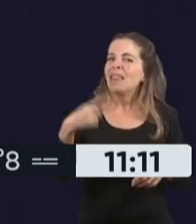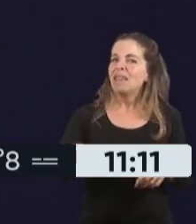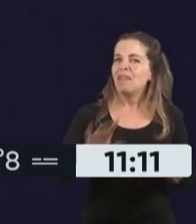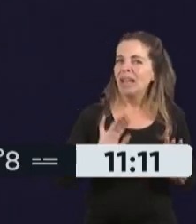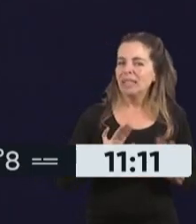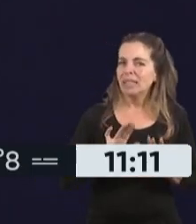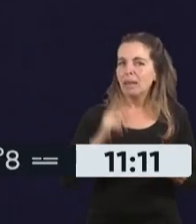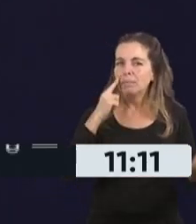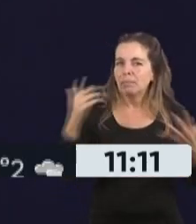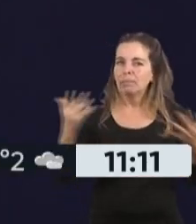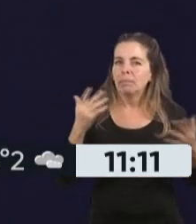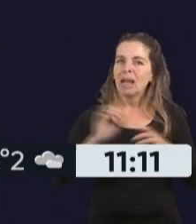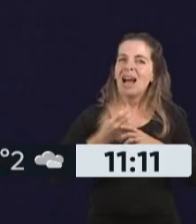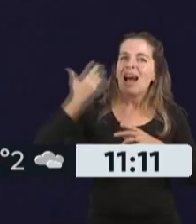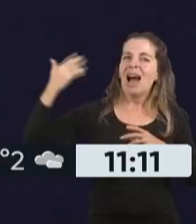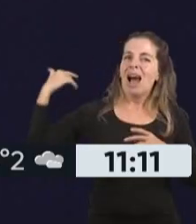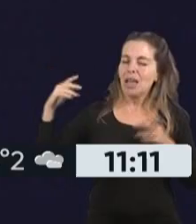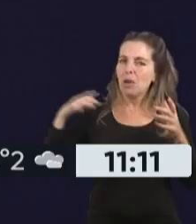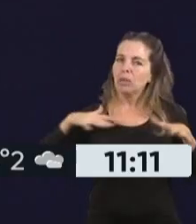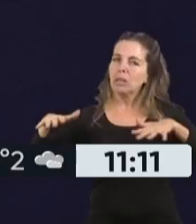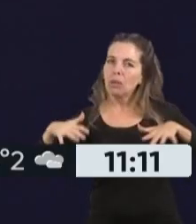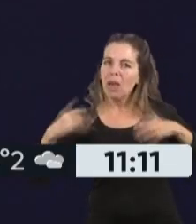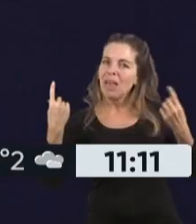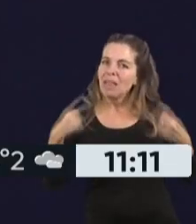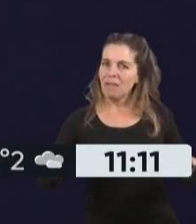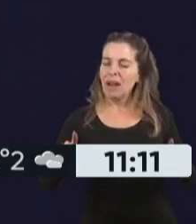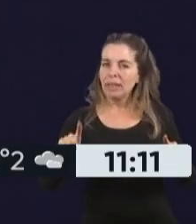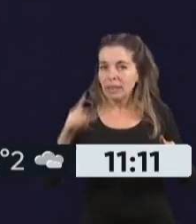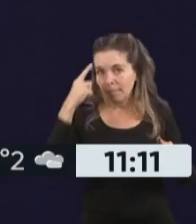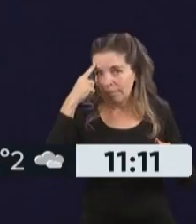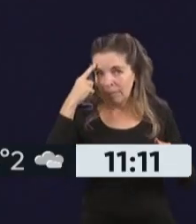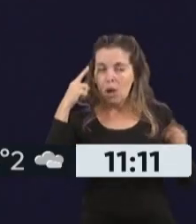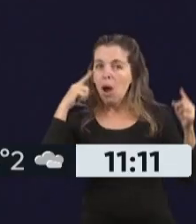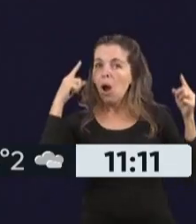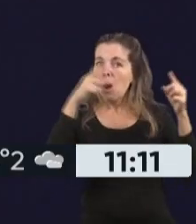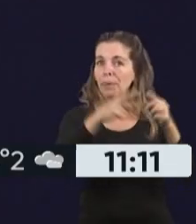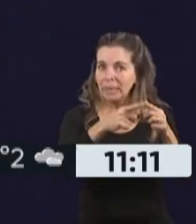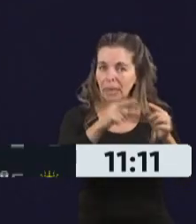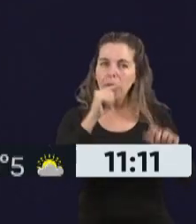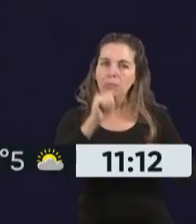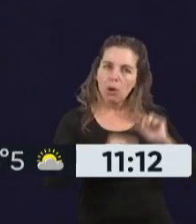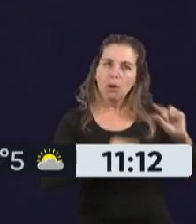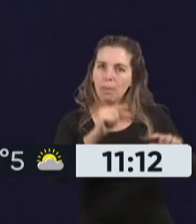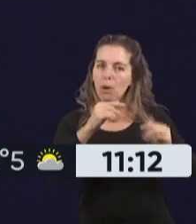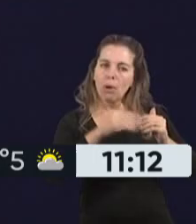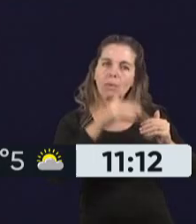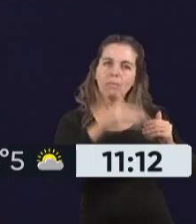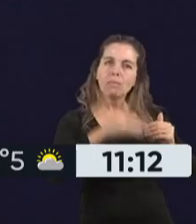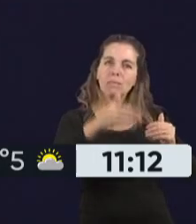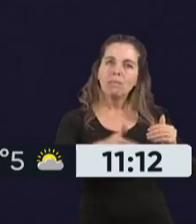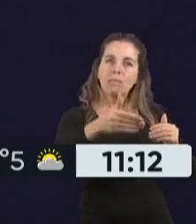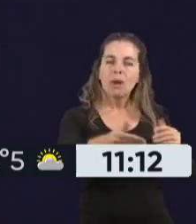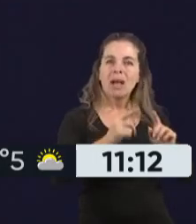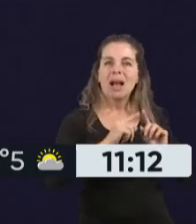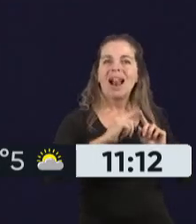términos económicos y en términos de libertades, pero empezar a marcar las diferentes metas que vamos a ir teniendo a lo largo del proceso, del